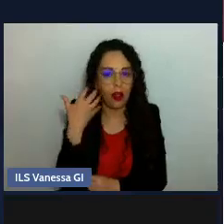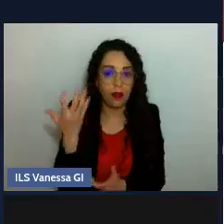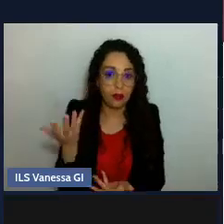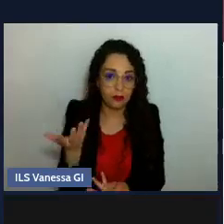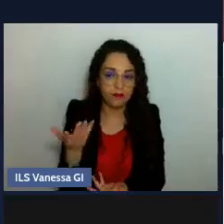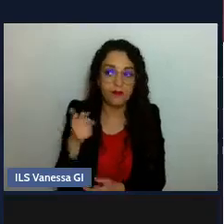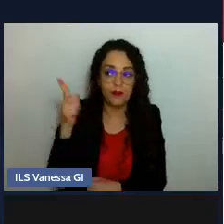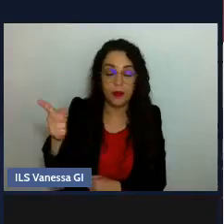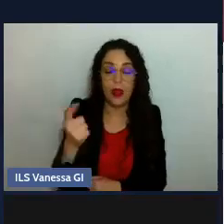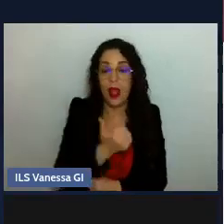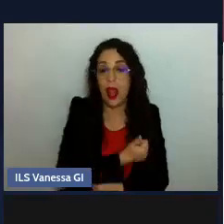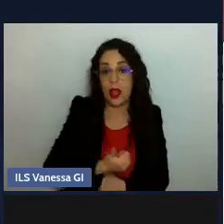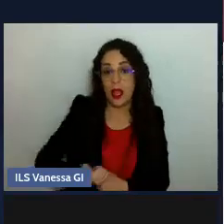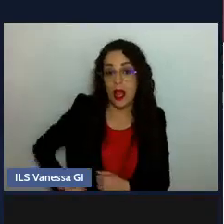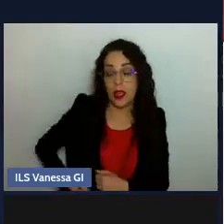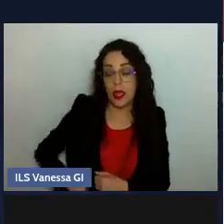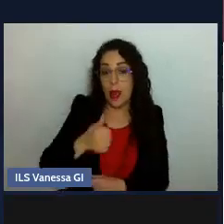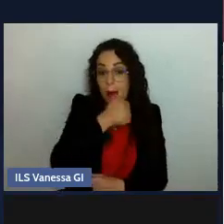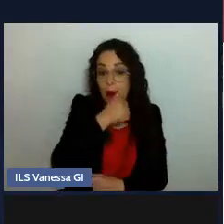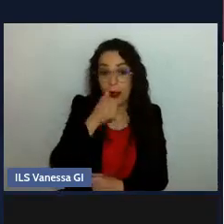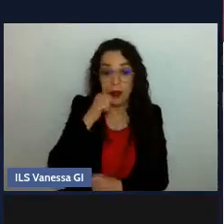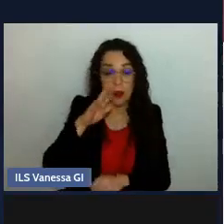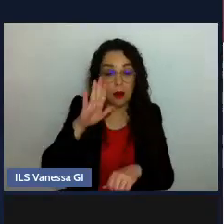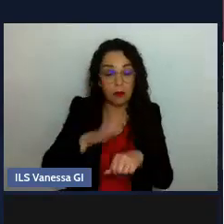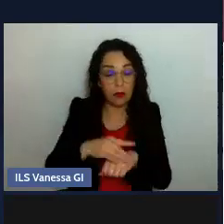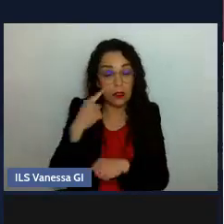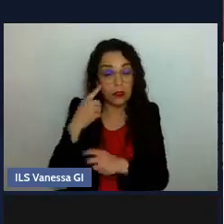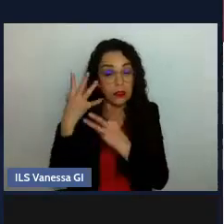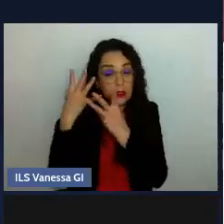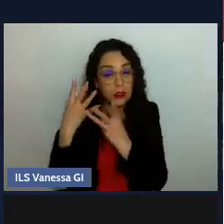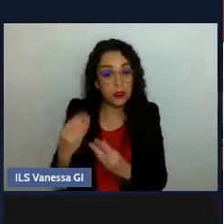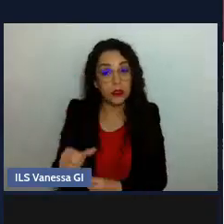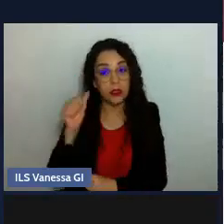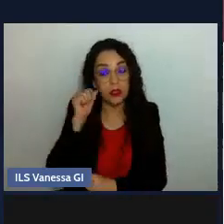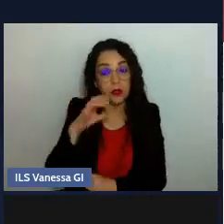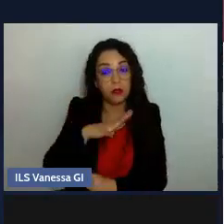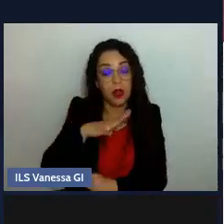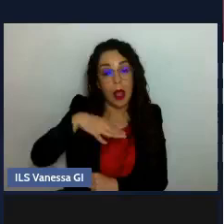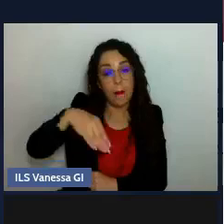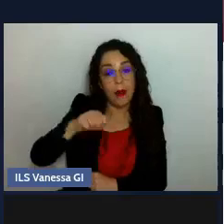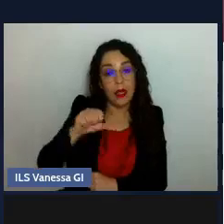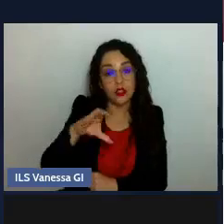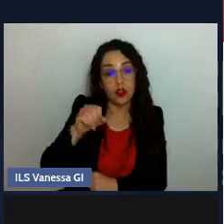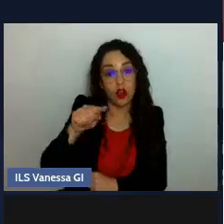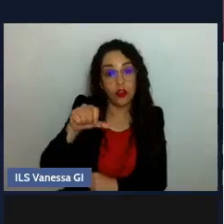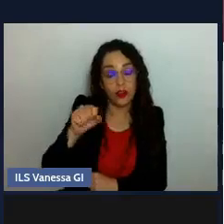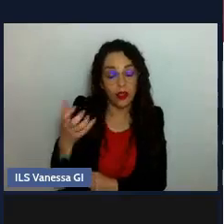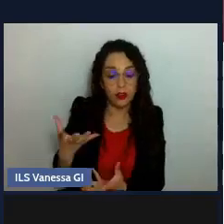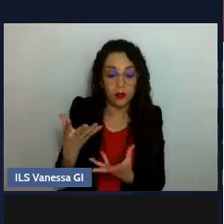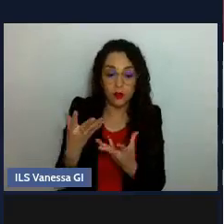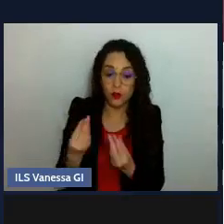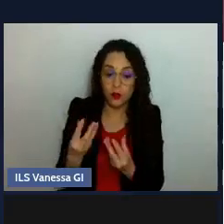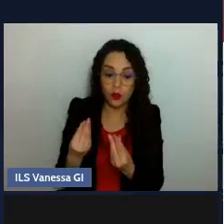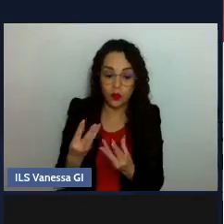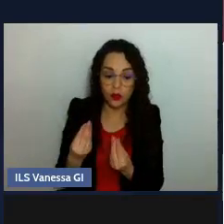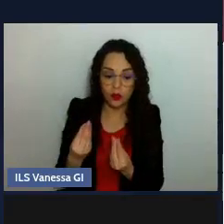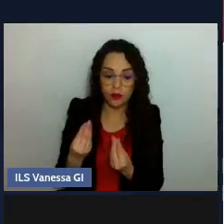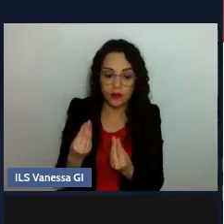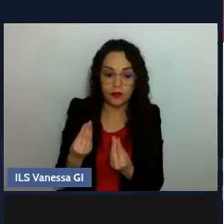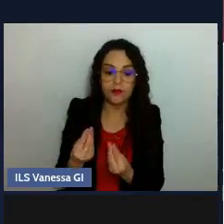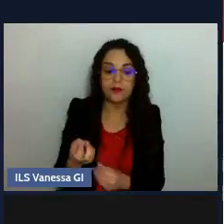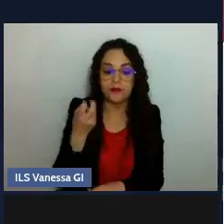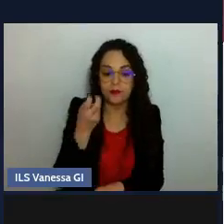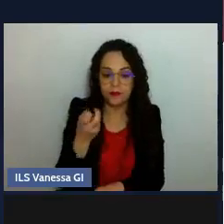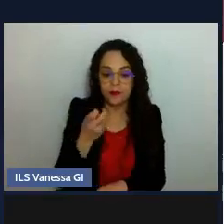de compañía, entonces llevamos ese tema también. Entonces, si se fijan, entornos y comunidades saludables está basado en